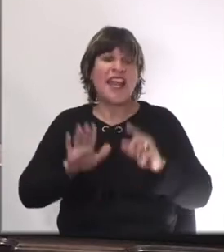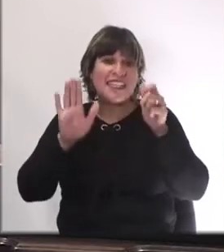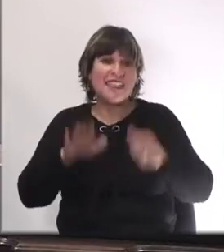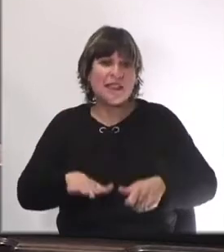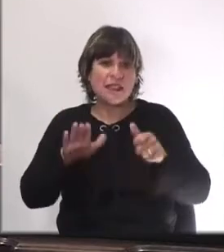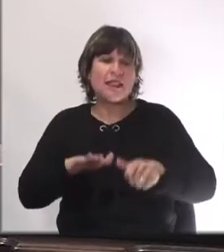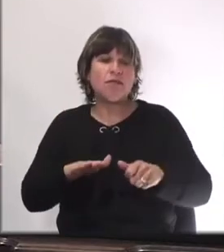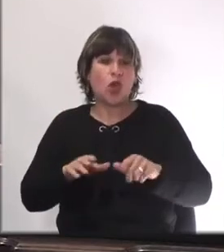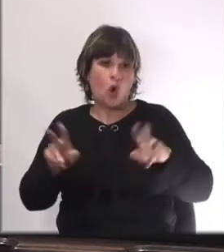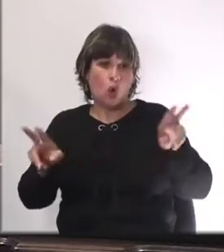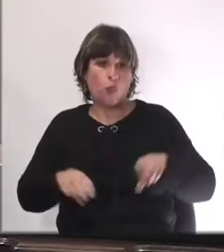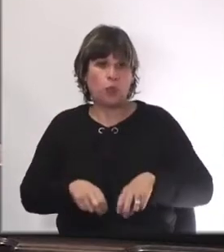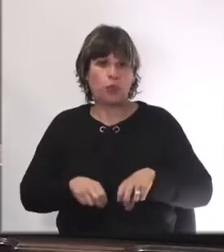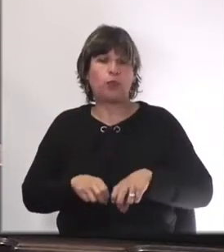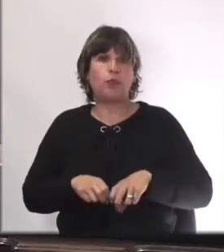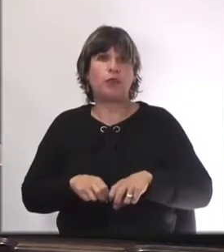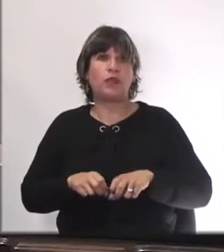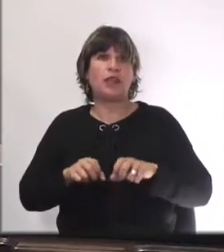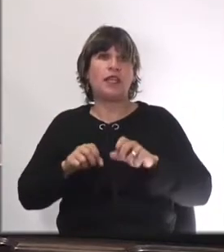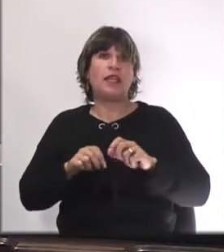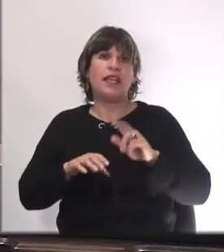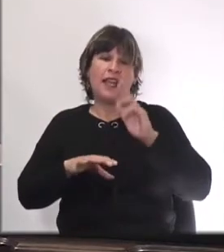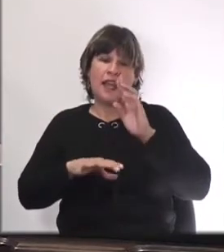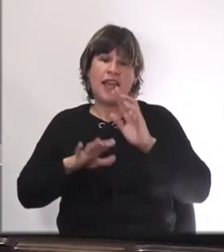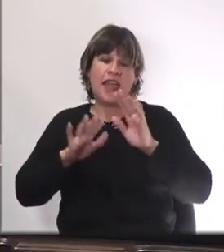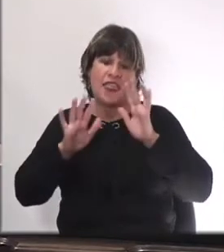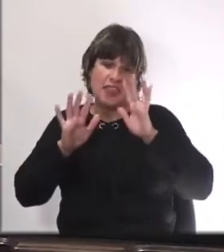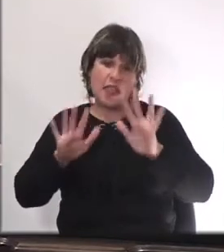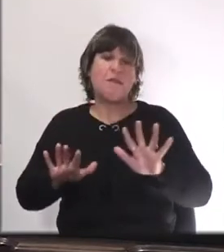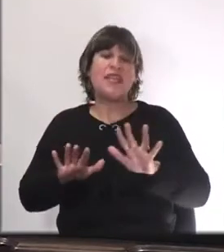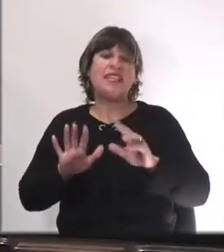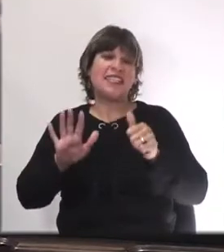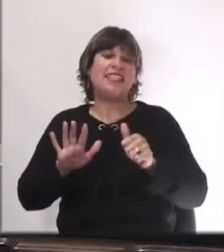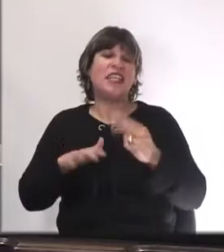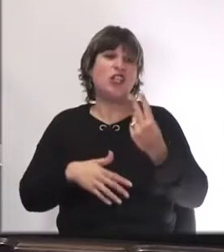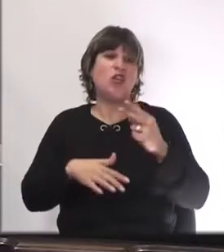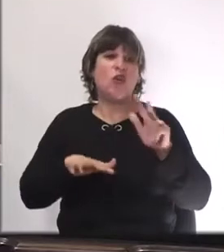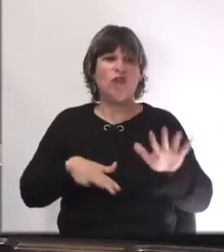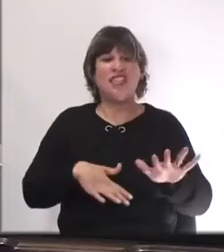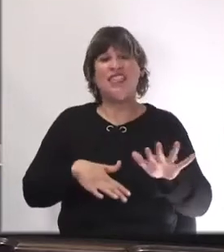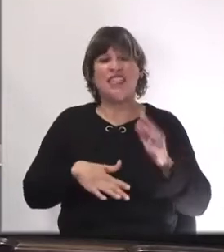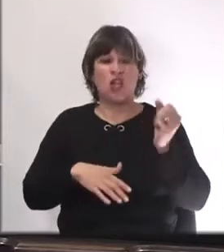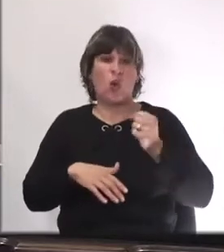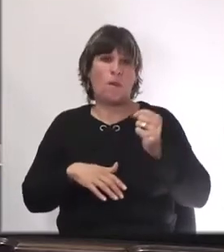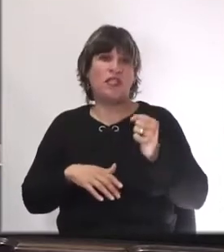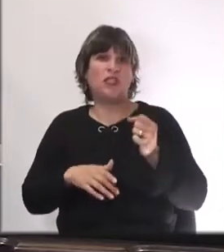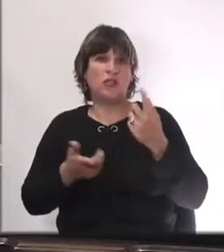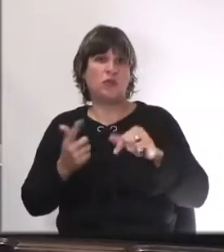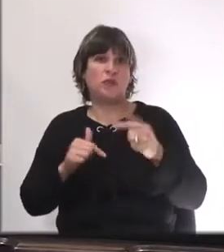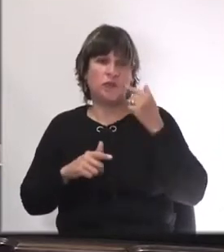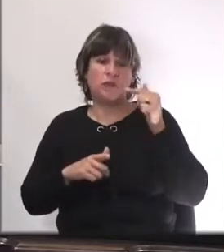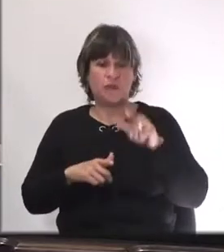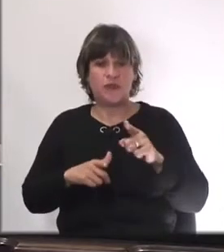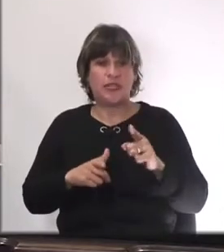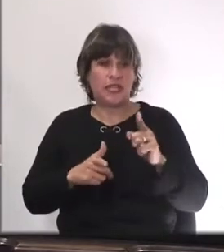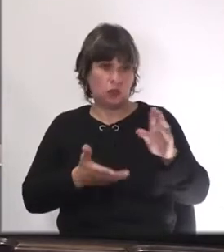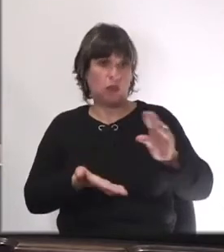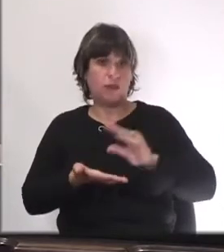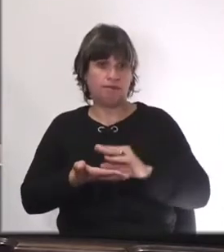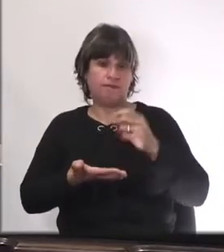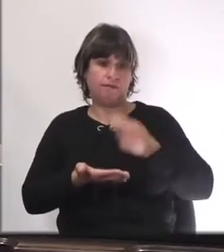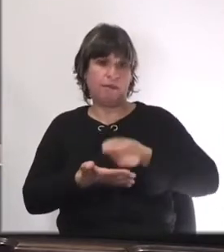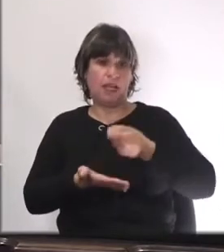meses recibían 10.625 pesos, o sea, la prestación es 12.500, pero lo que reciben en mano son 10.625